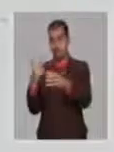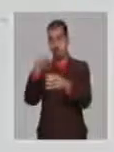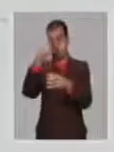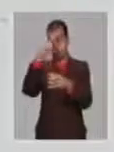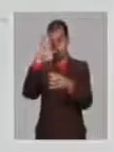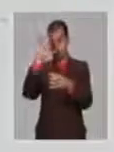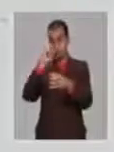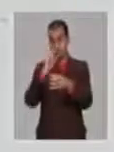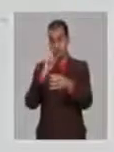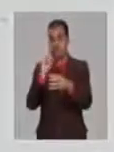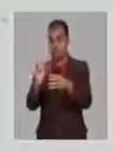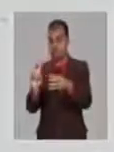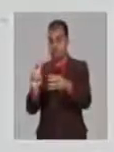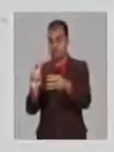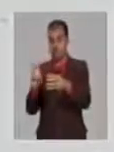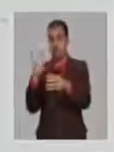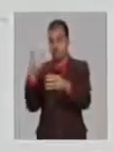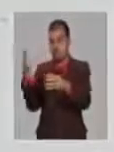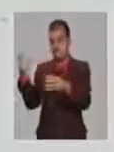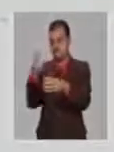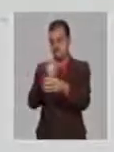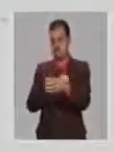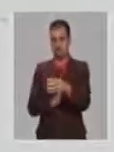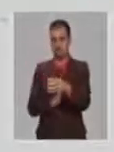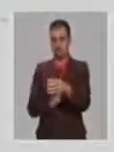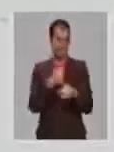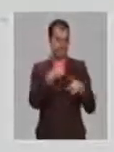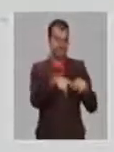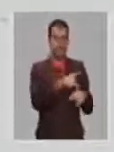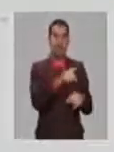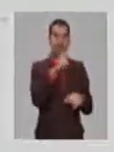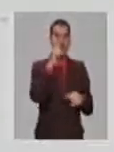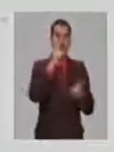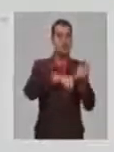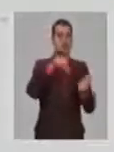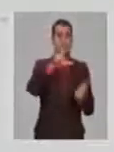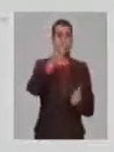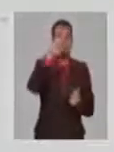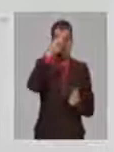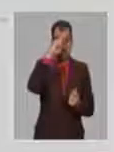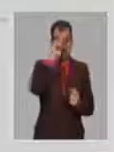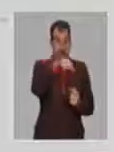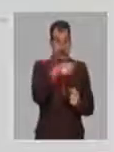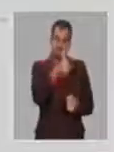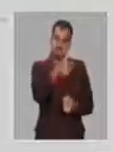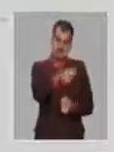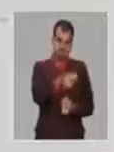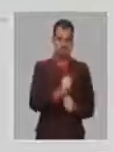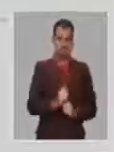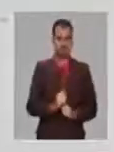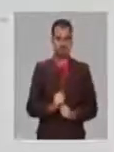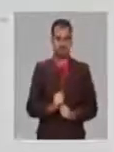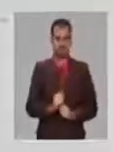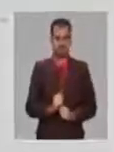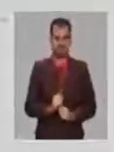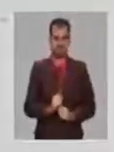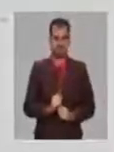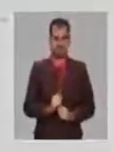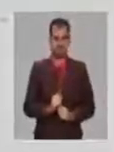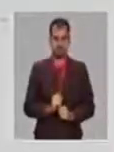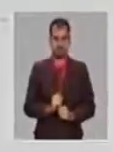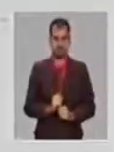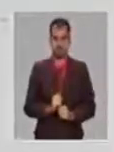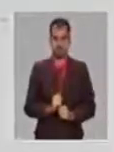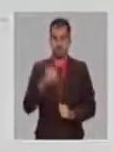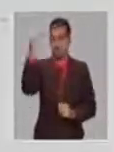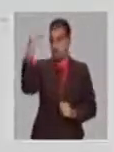la formulación de Soberana Plus, también va a seguirse en el tiempo. Y este seguimiento en el tiempo está